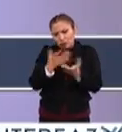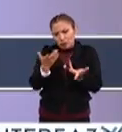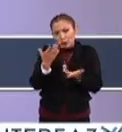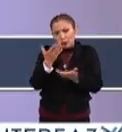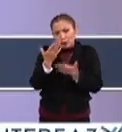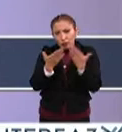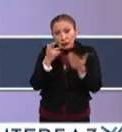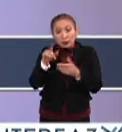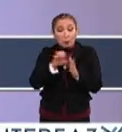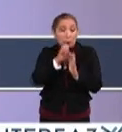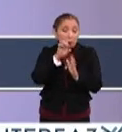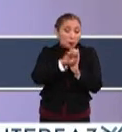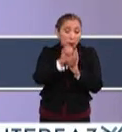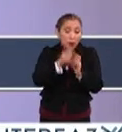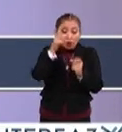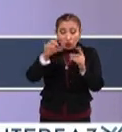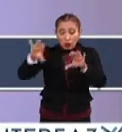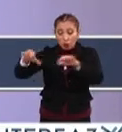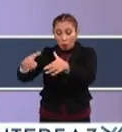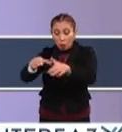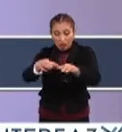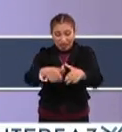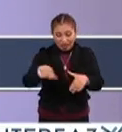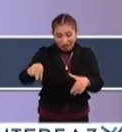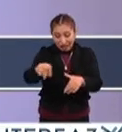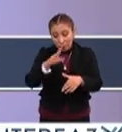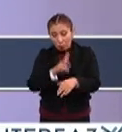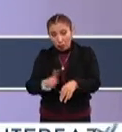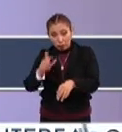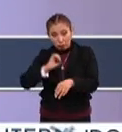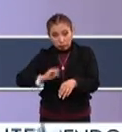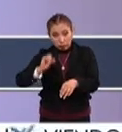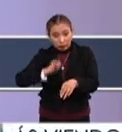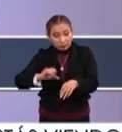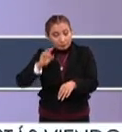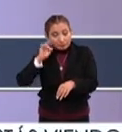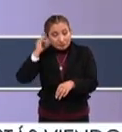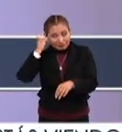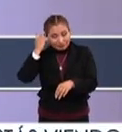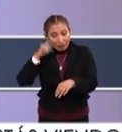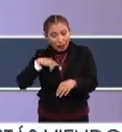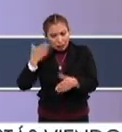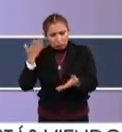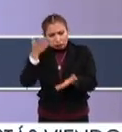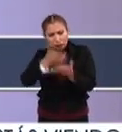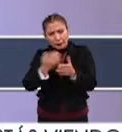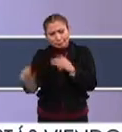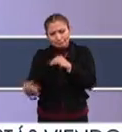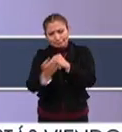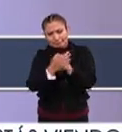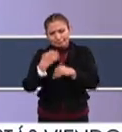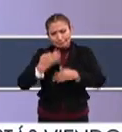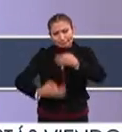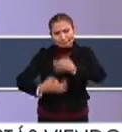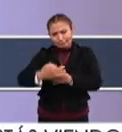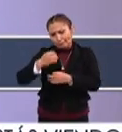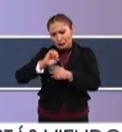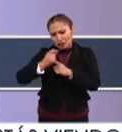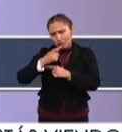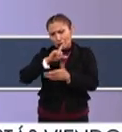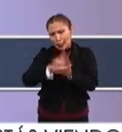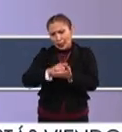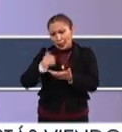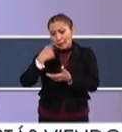Por ejemplo, en algunas comunidades donde los pueblos originarios han interpuesto incluso amparos, en fin, toda una situación